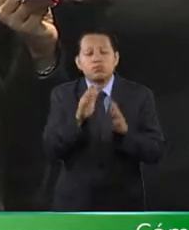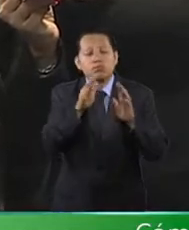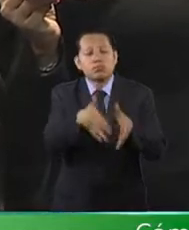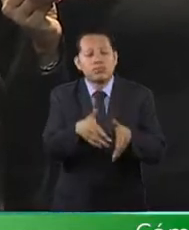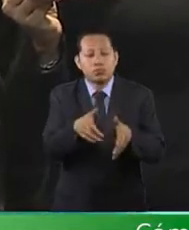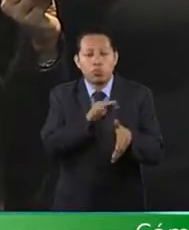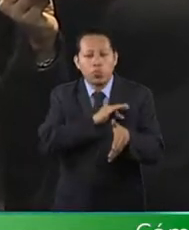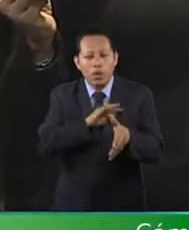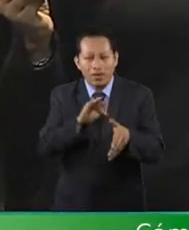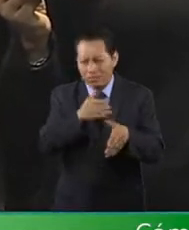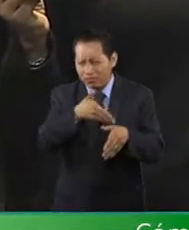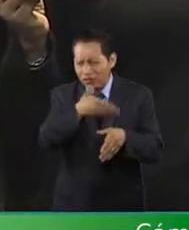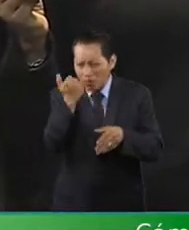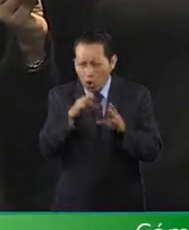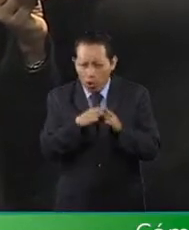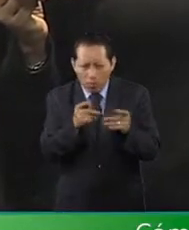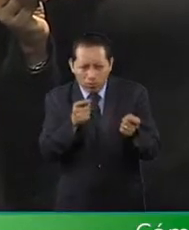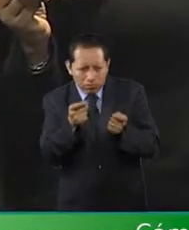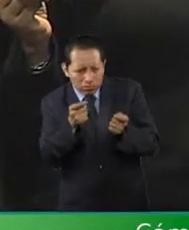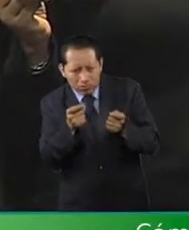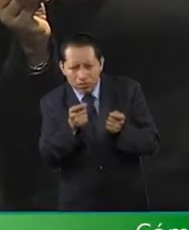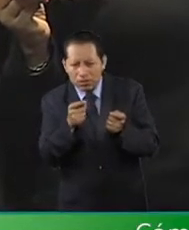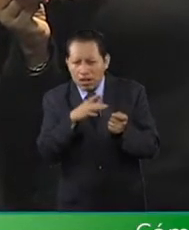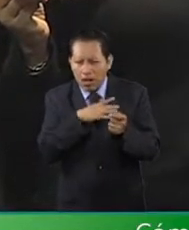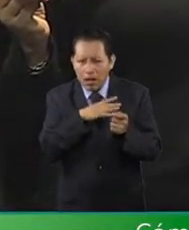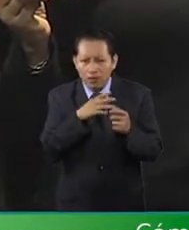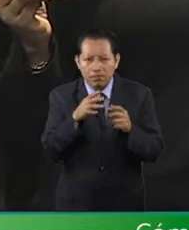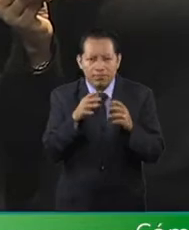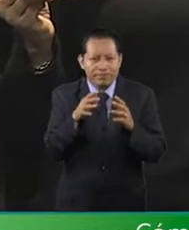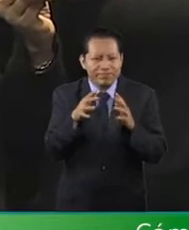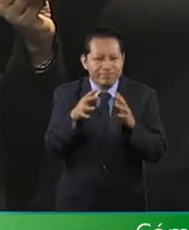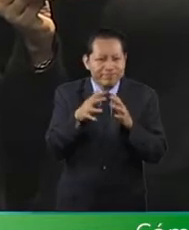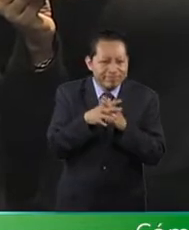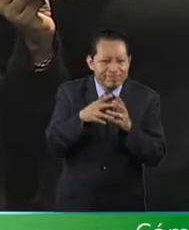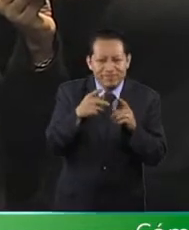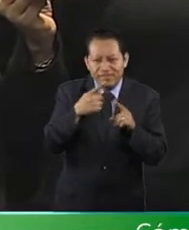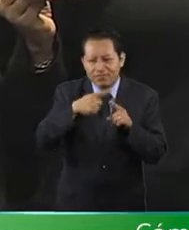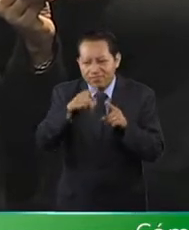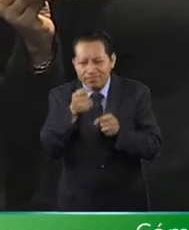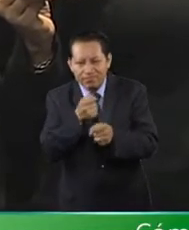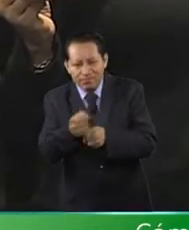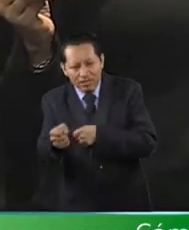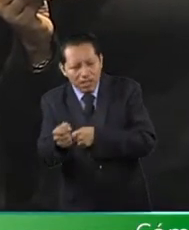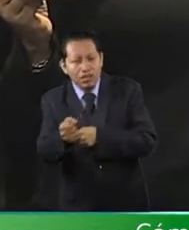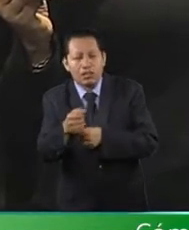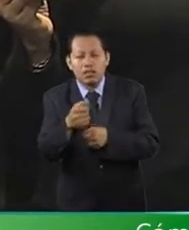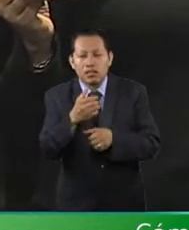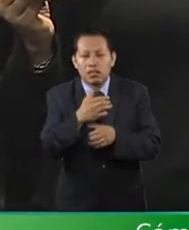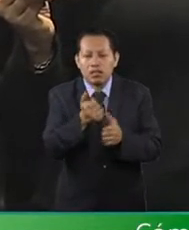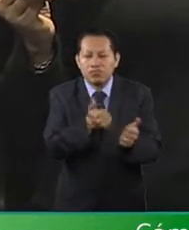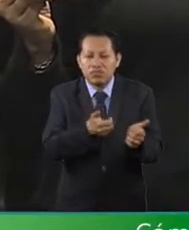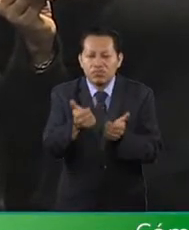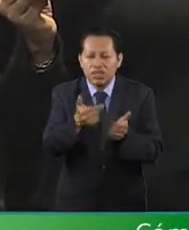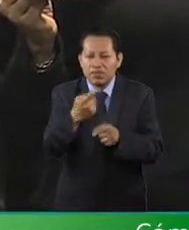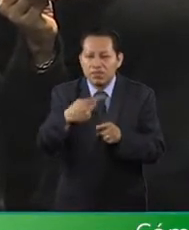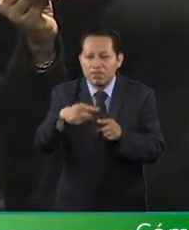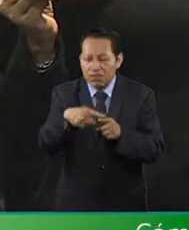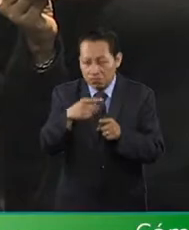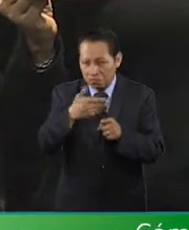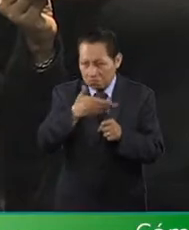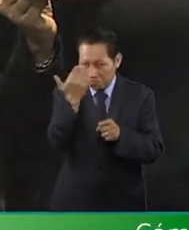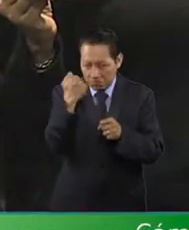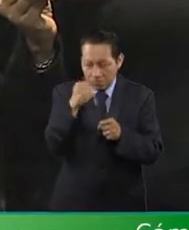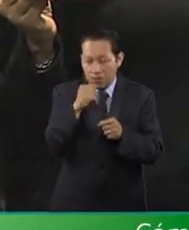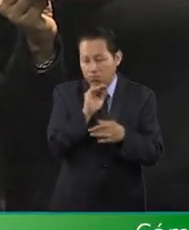violencias el tráfico de mercancías Y preferimos cerrar los ojos a eso ahora Estamos eligiendo cerrar los